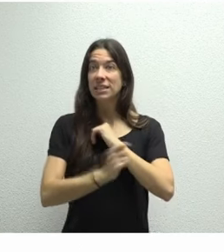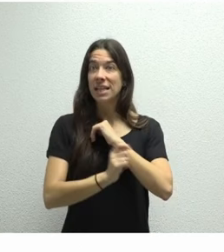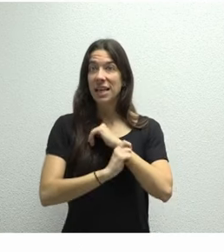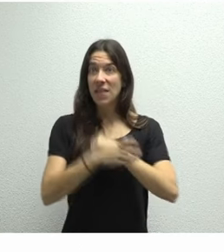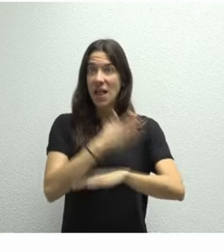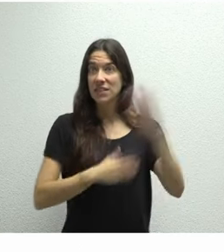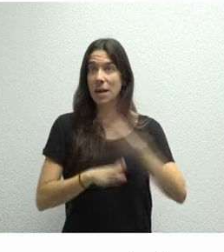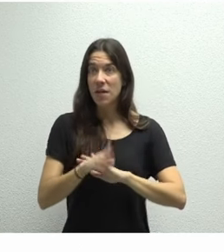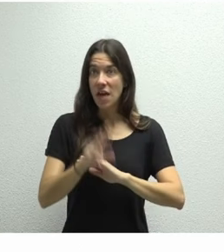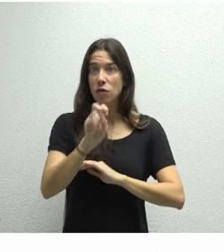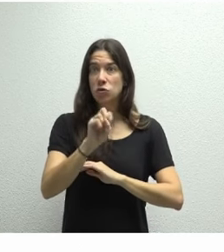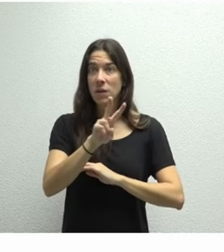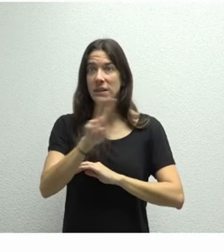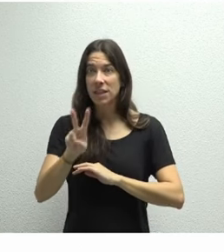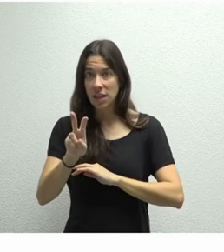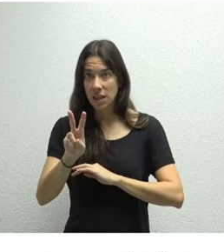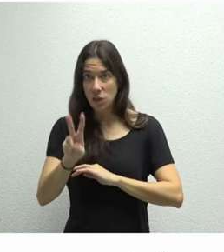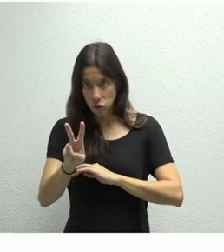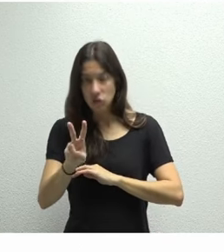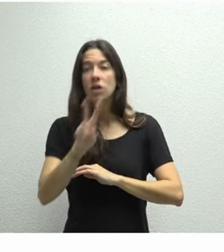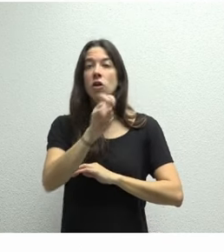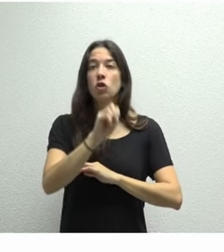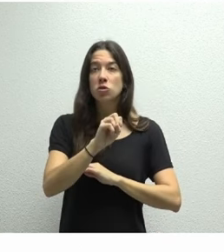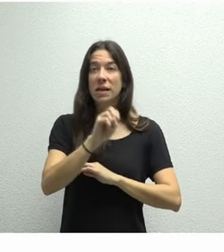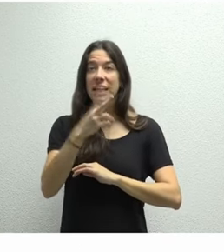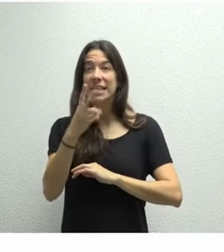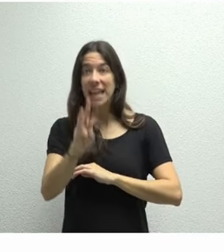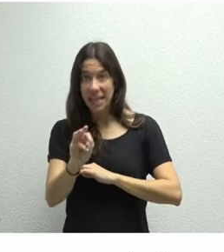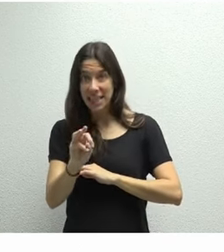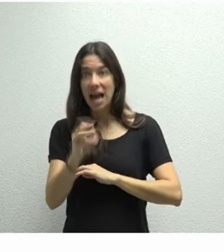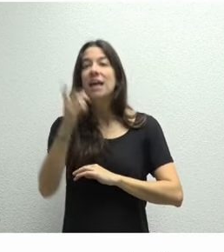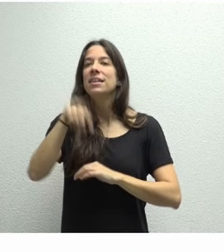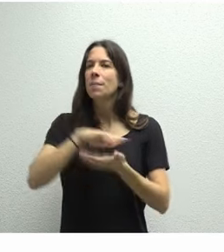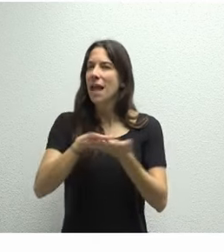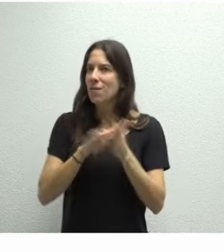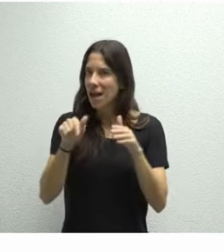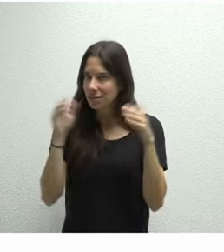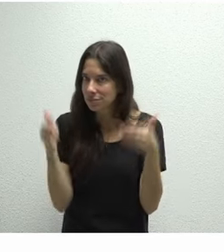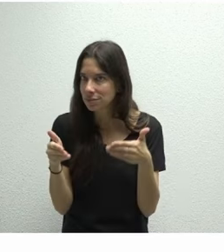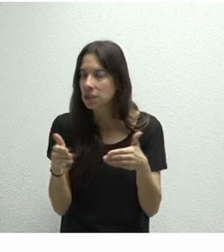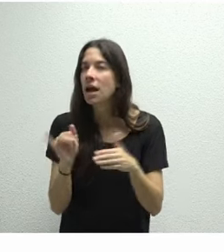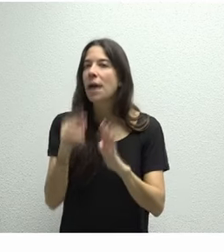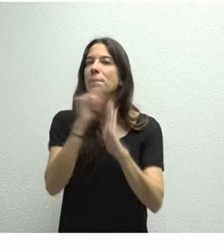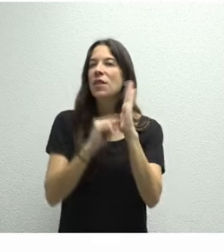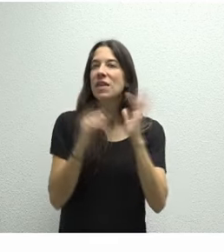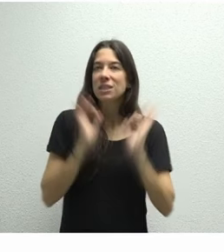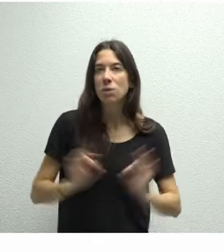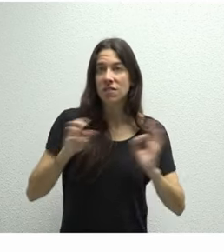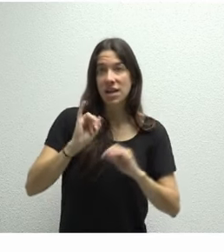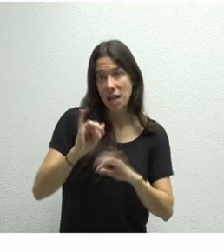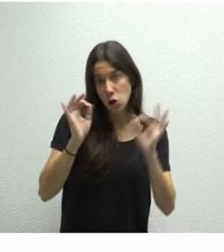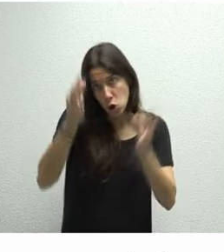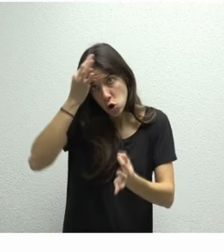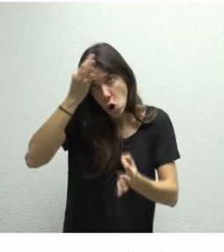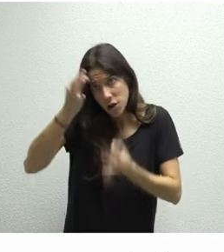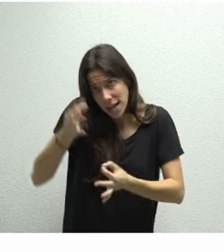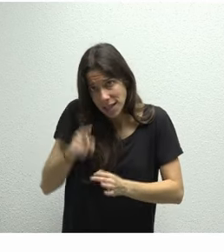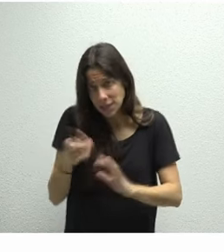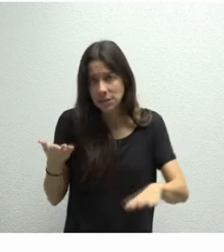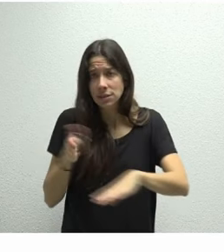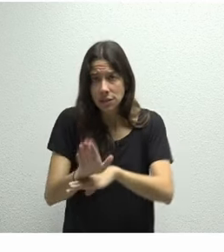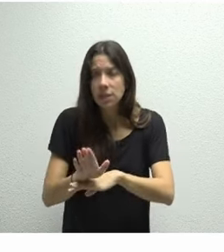discapacidad del 2022 2030 se hace hincapié también aquí hay medidas específicas concretas no donde se pone de